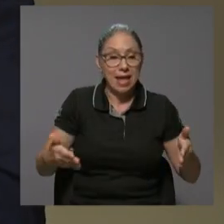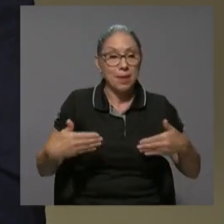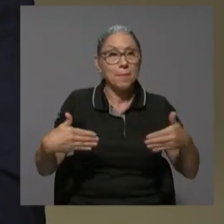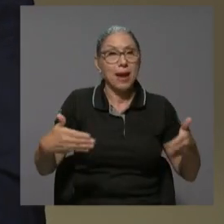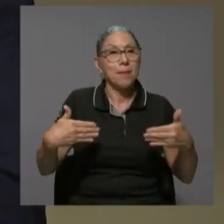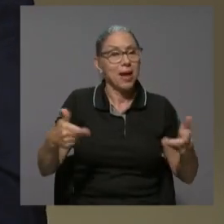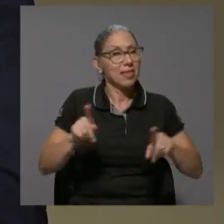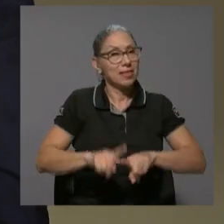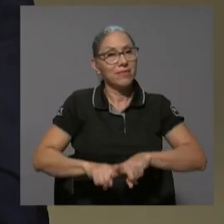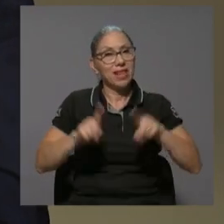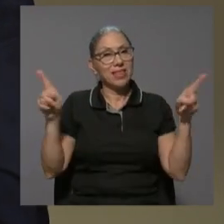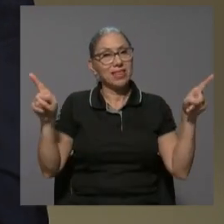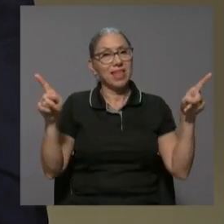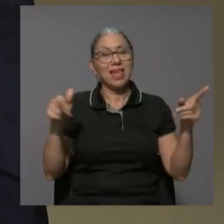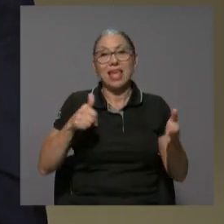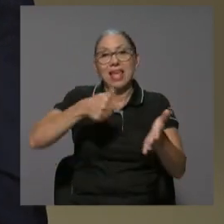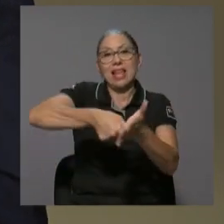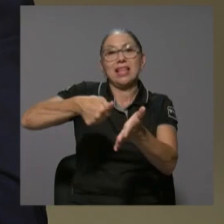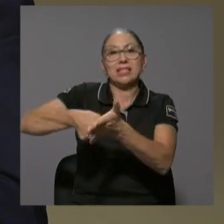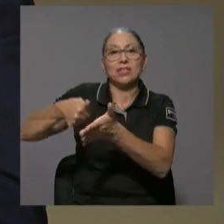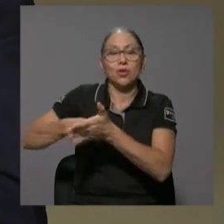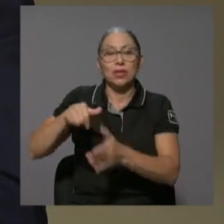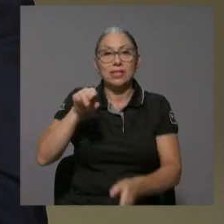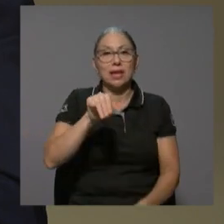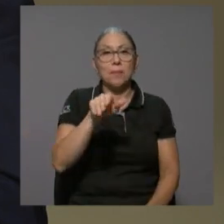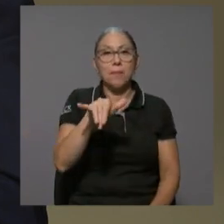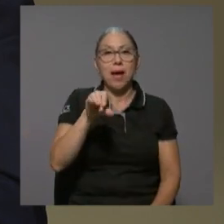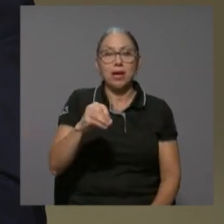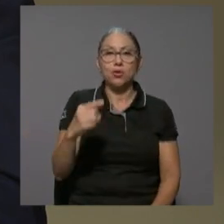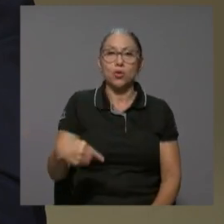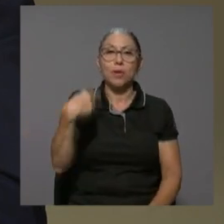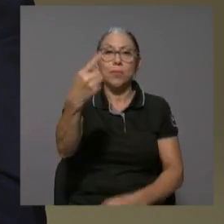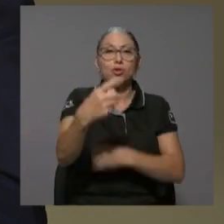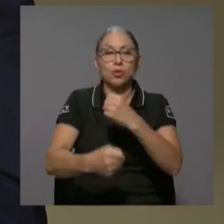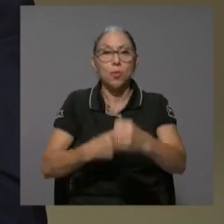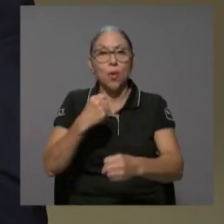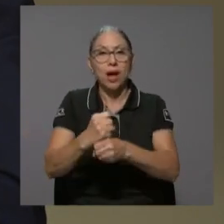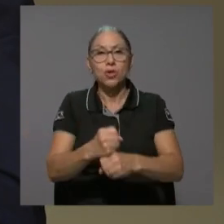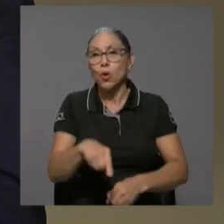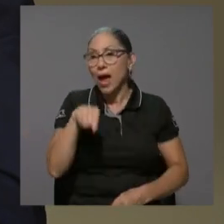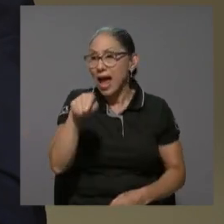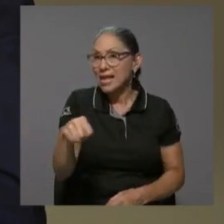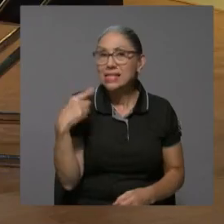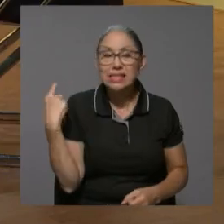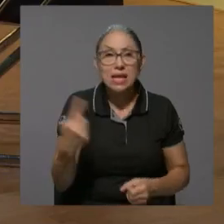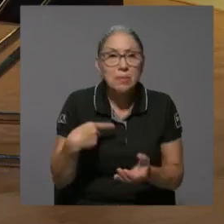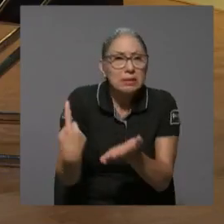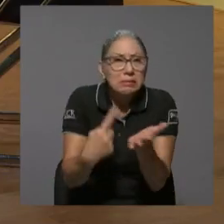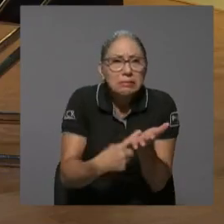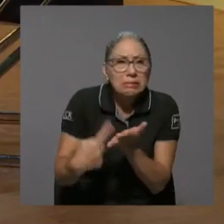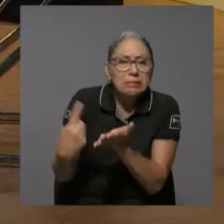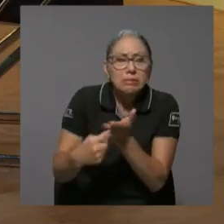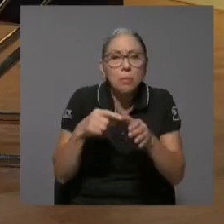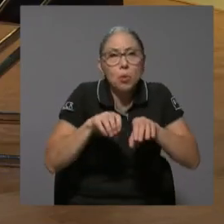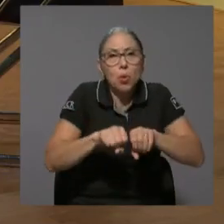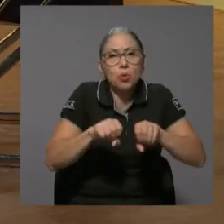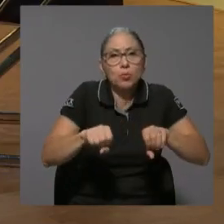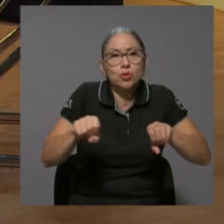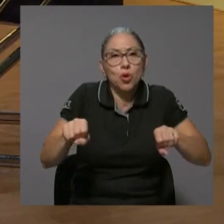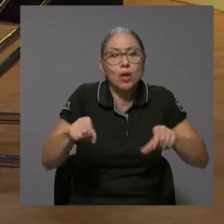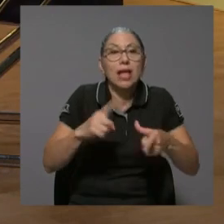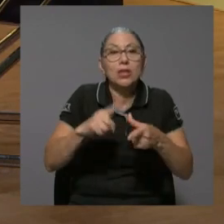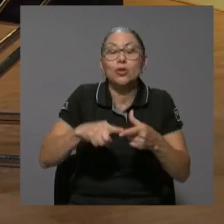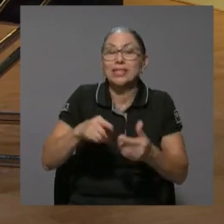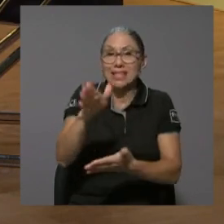próximo año y ahí siempre hay grandes confrontaciones por temas de corrupción. Así que el centro de América está en una